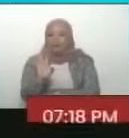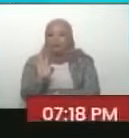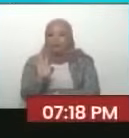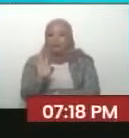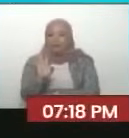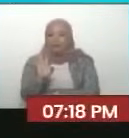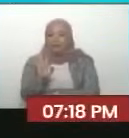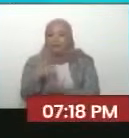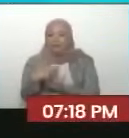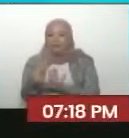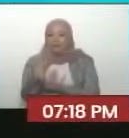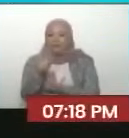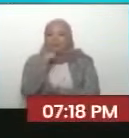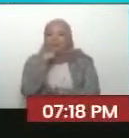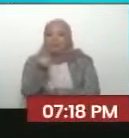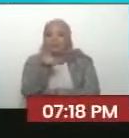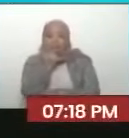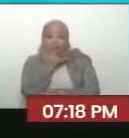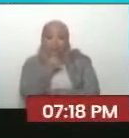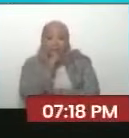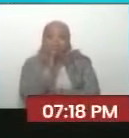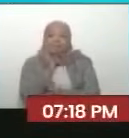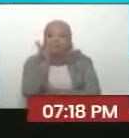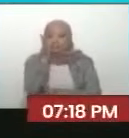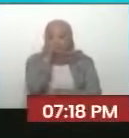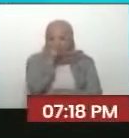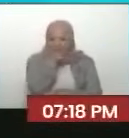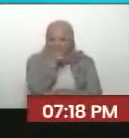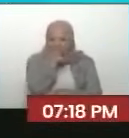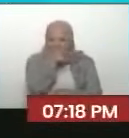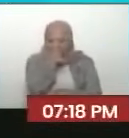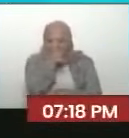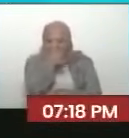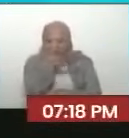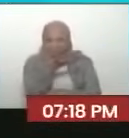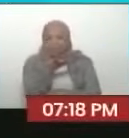¿Ah? A veces se malinterpretaba ese tipo de peticiones. ¿Ah?